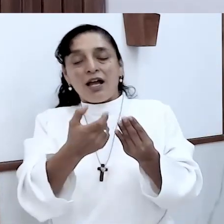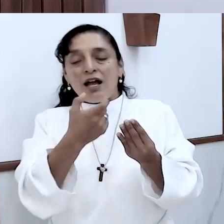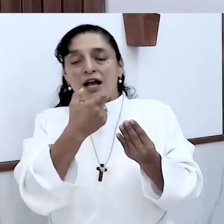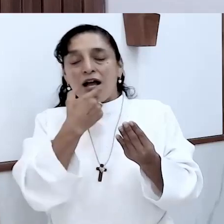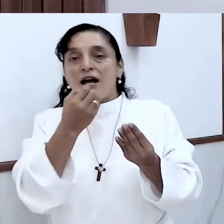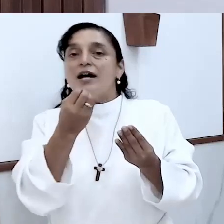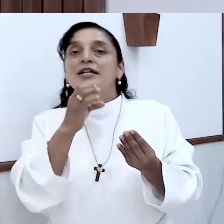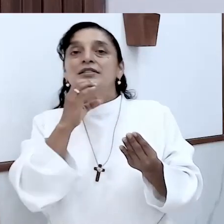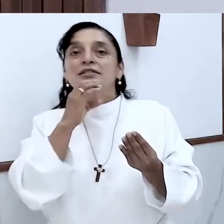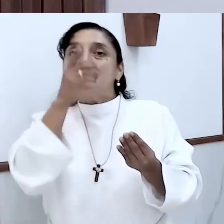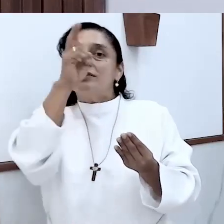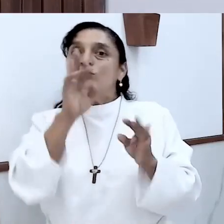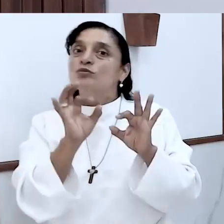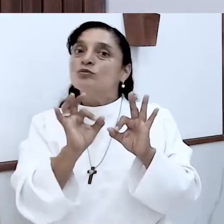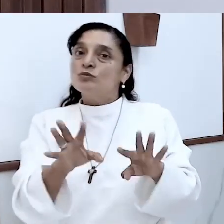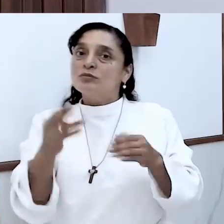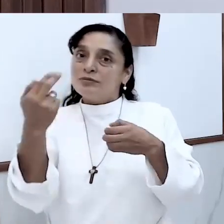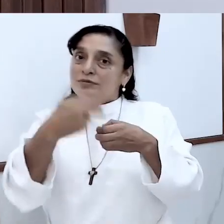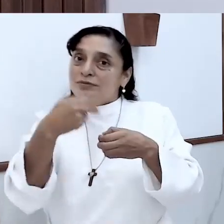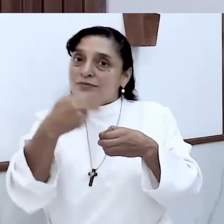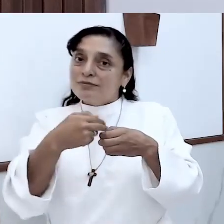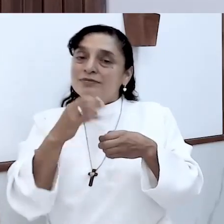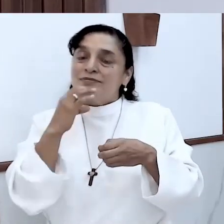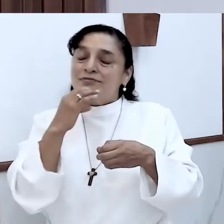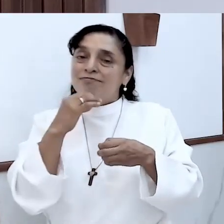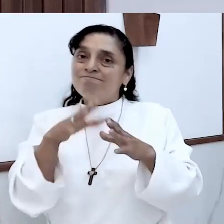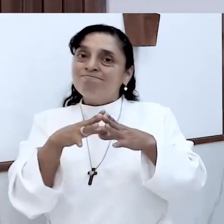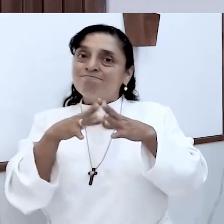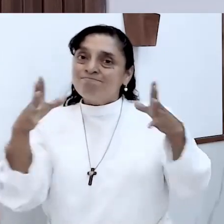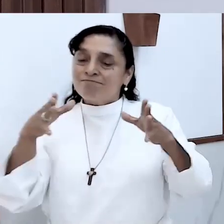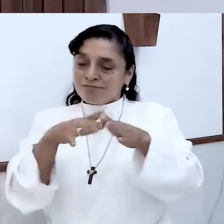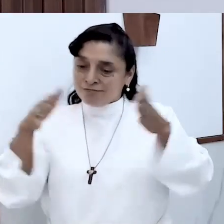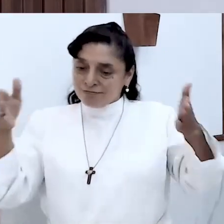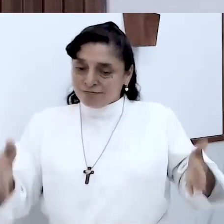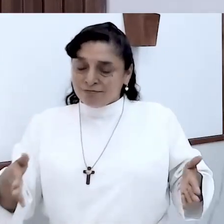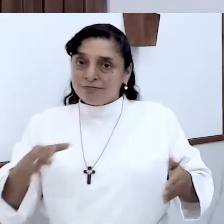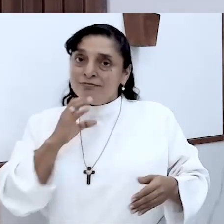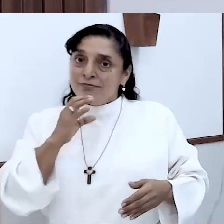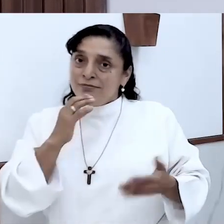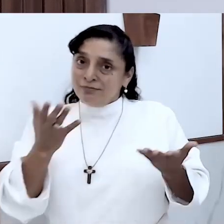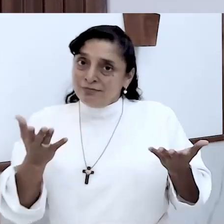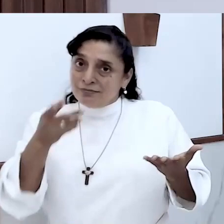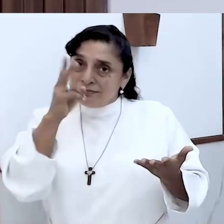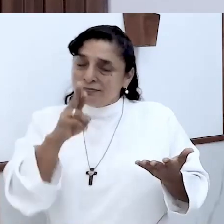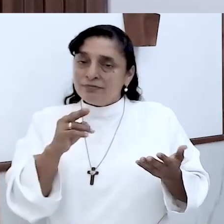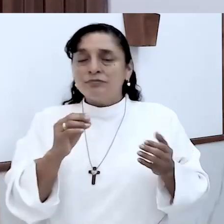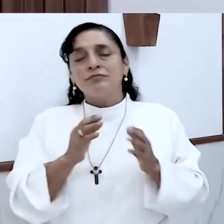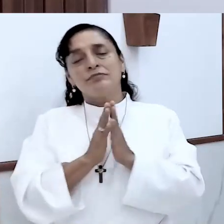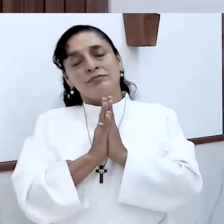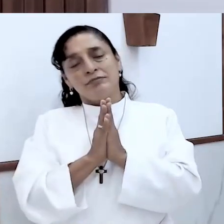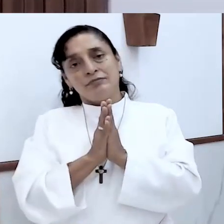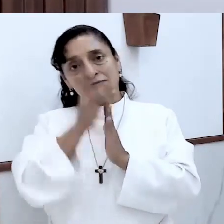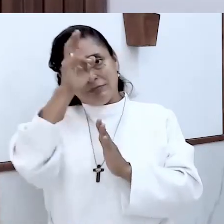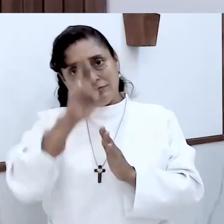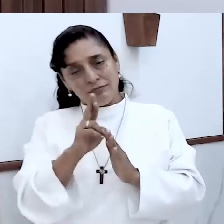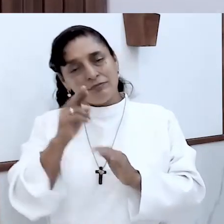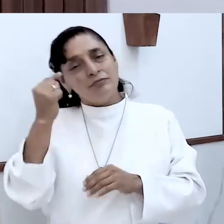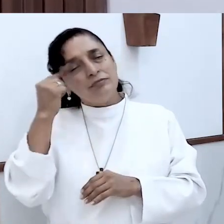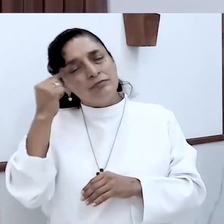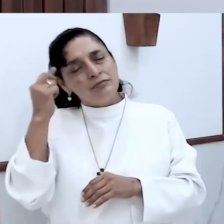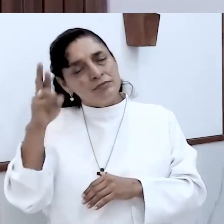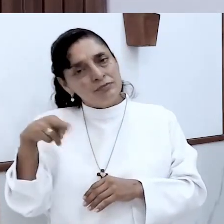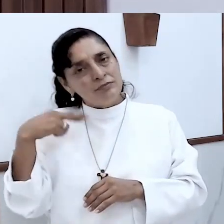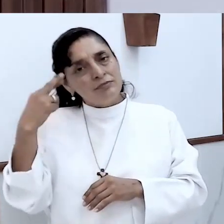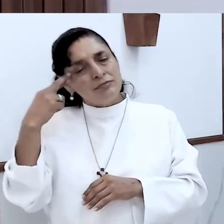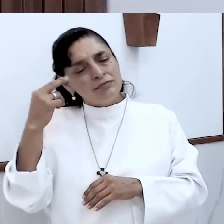cena del Señor, los que participan de este gran banquete. Queridos hermanos, yo les invito a reflexionar, a